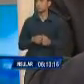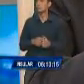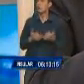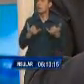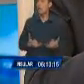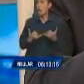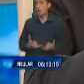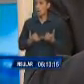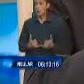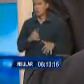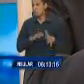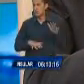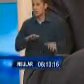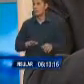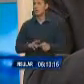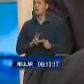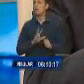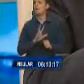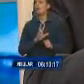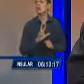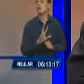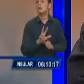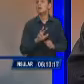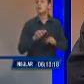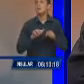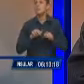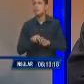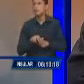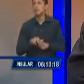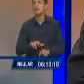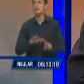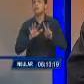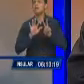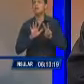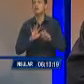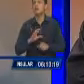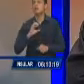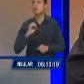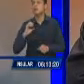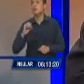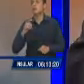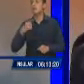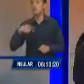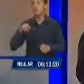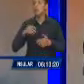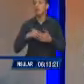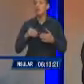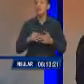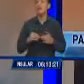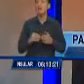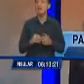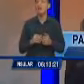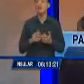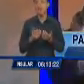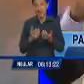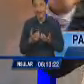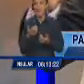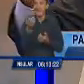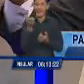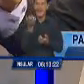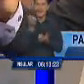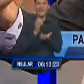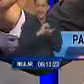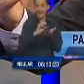casi 3.700 millones de dólares que se harán efectivos en bonos del Estado